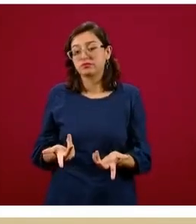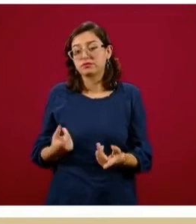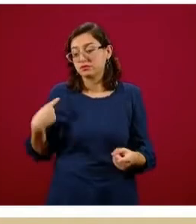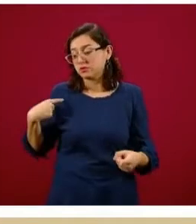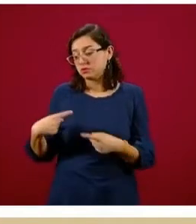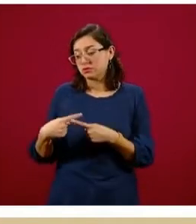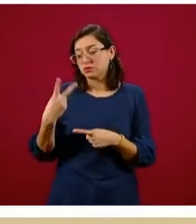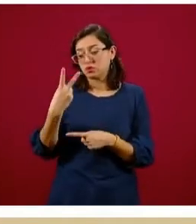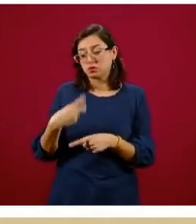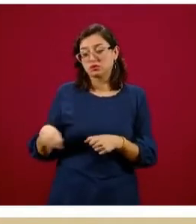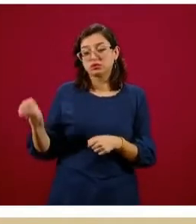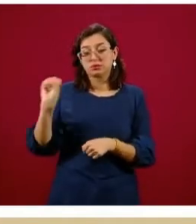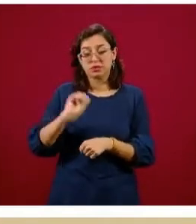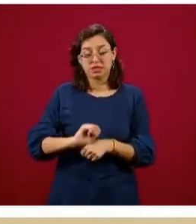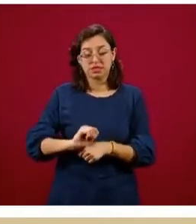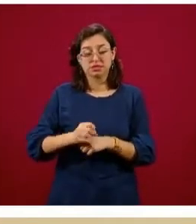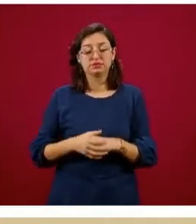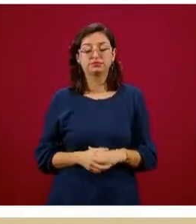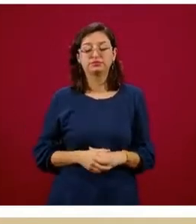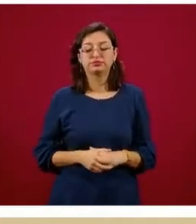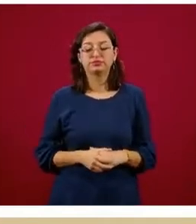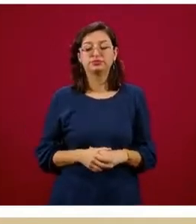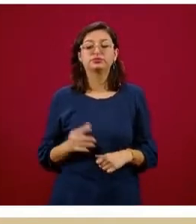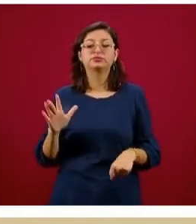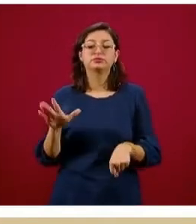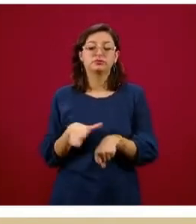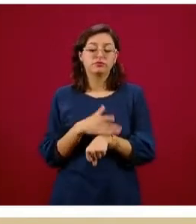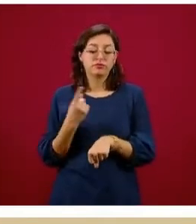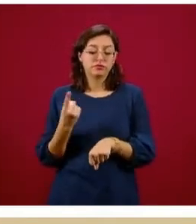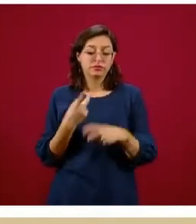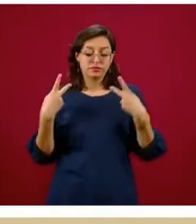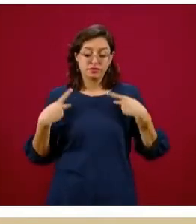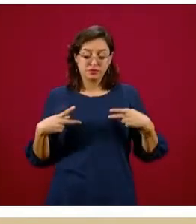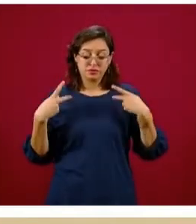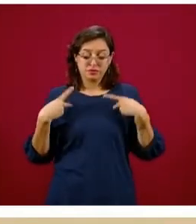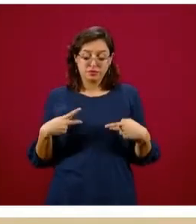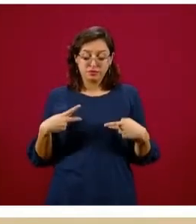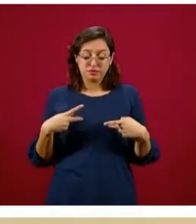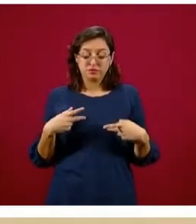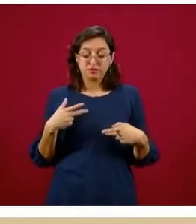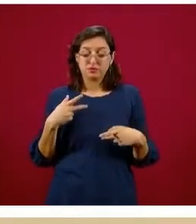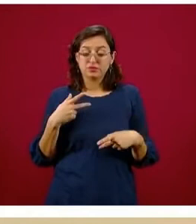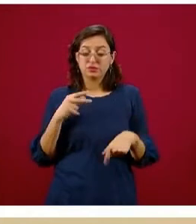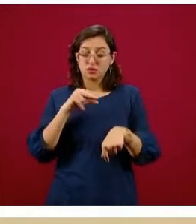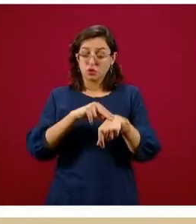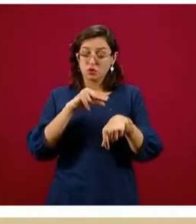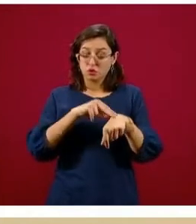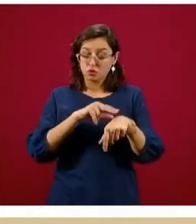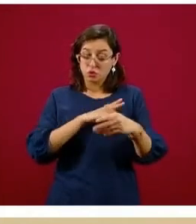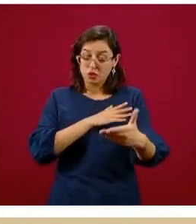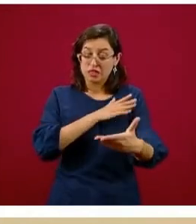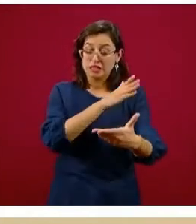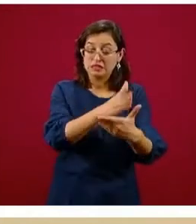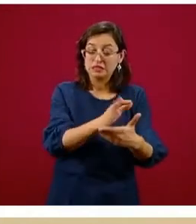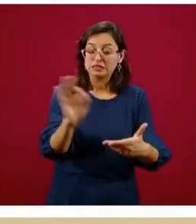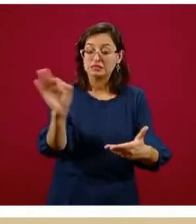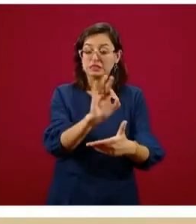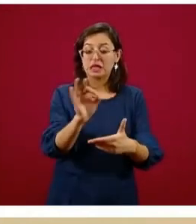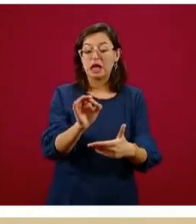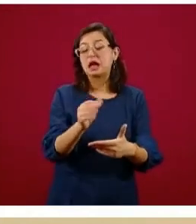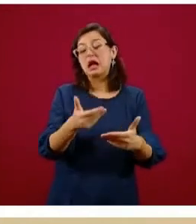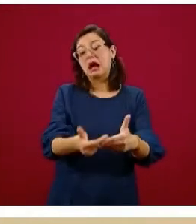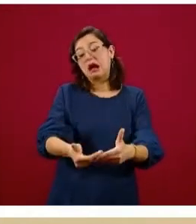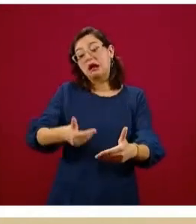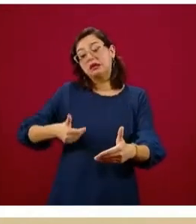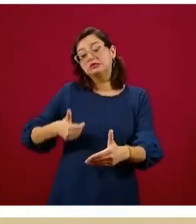últimas 2 semanas. Esto es porque los pacientes, cuando demandan atención médica, pueden a lo mejor ya tener unos 3,